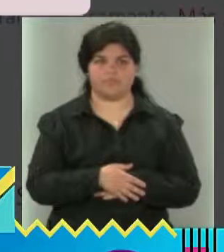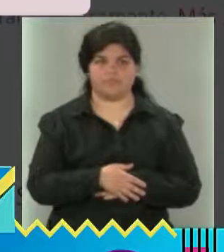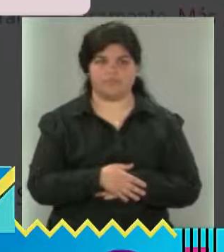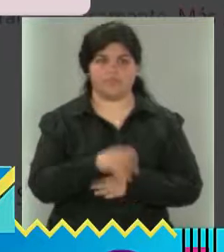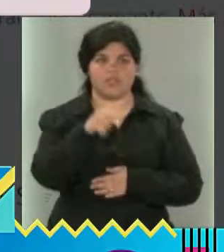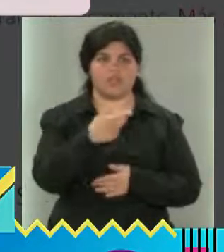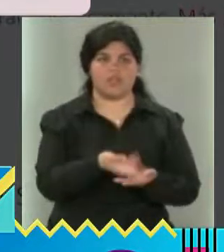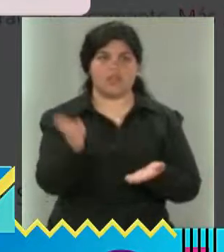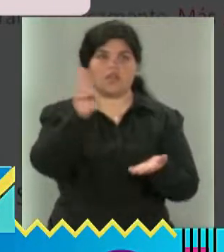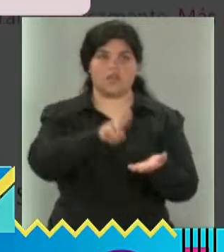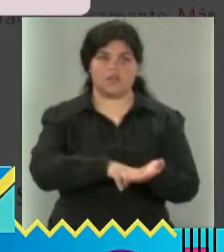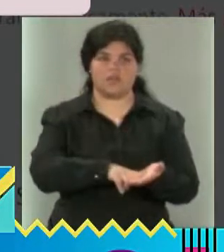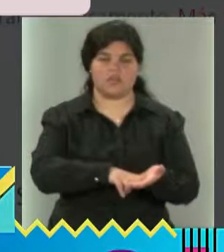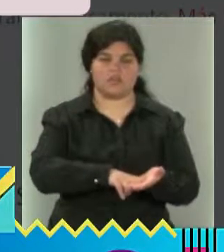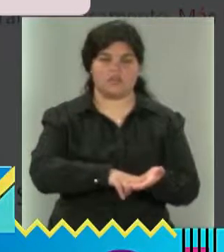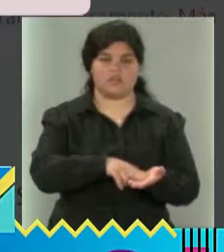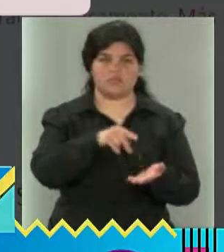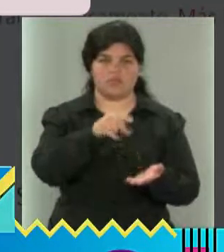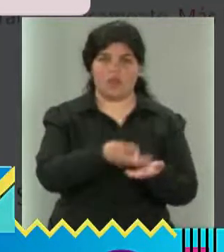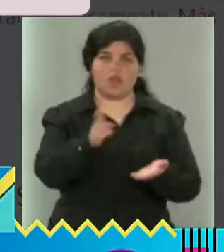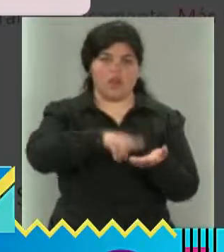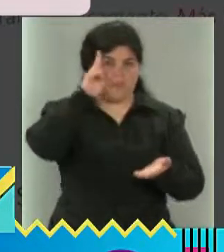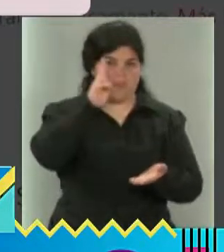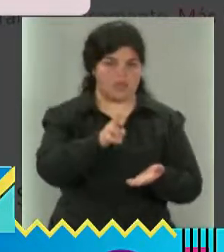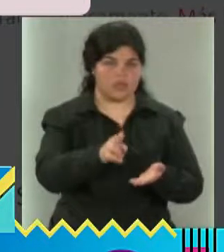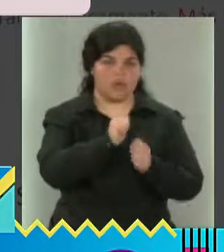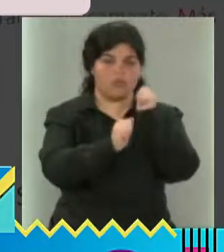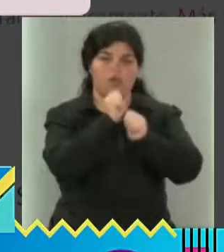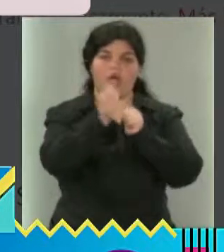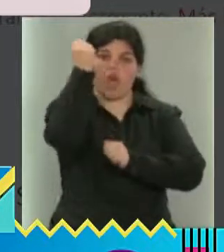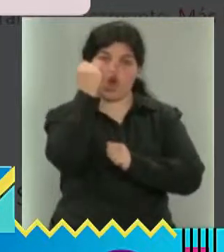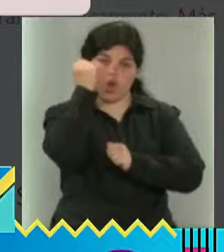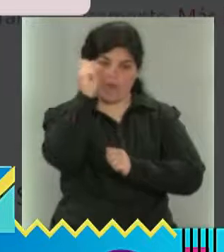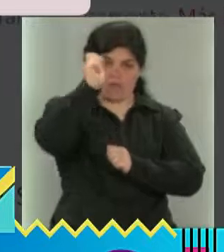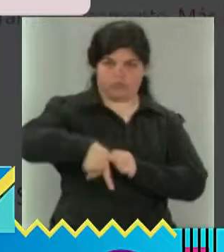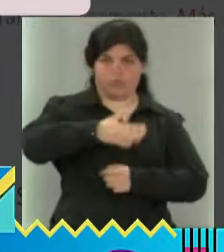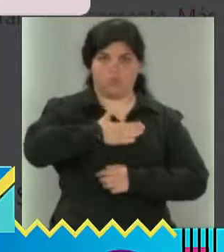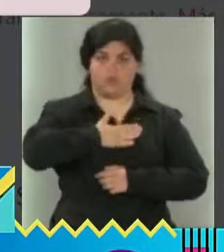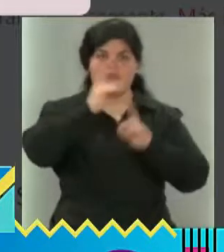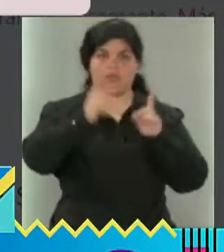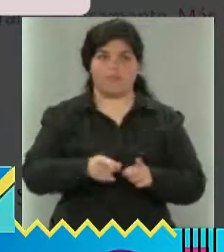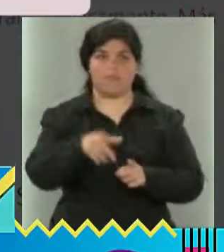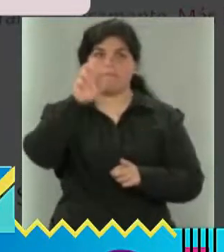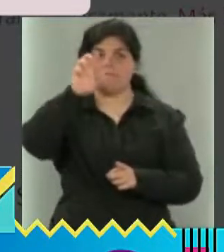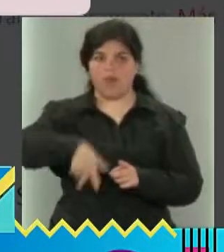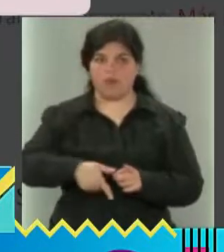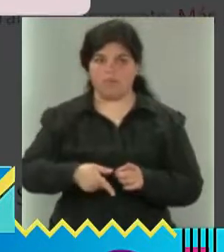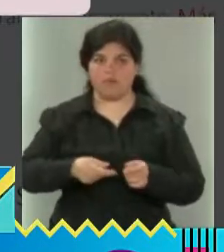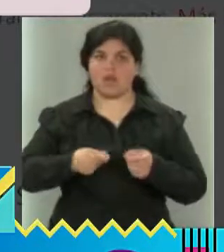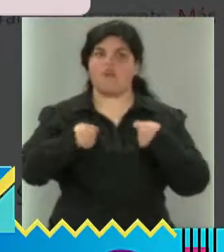de la economía regional y que haya políticas de financiamiento.